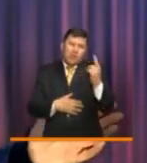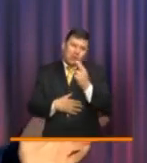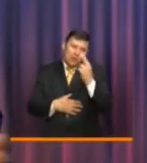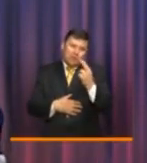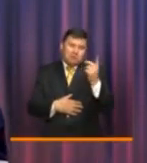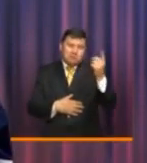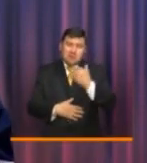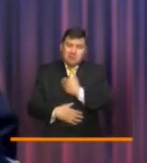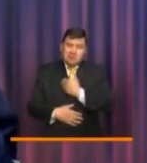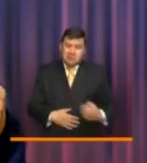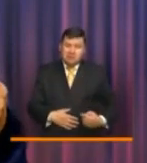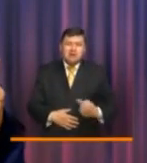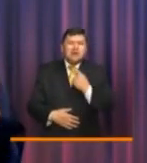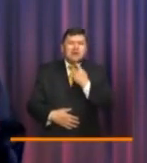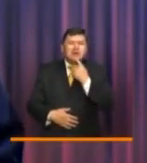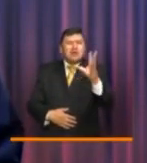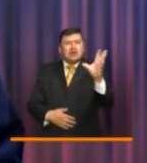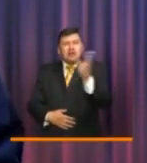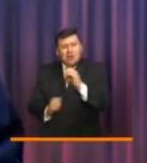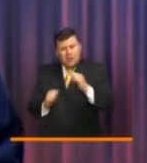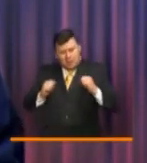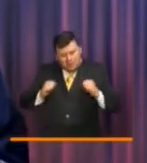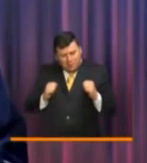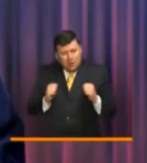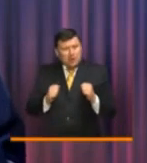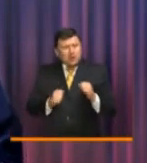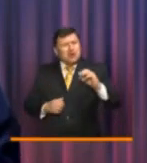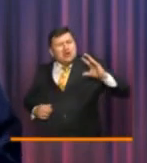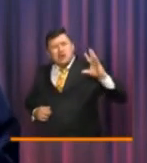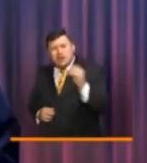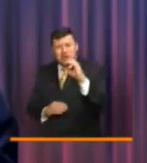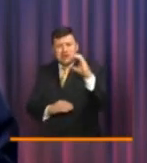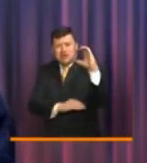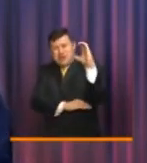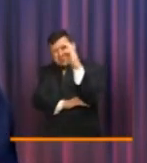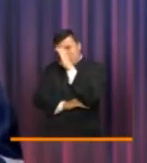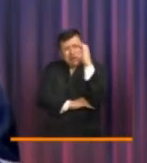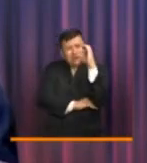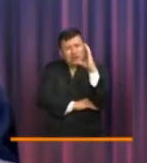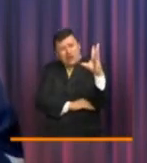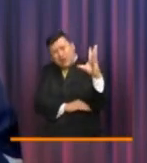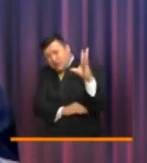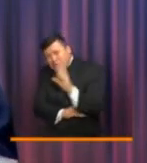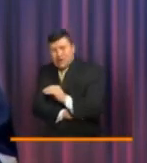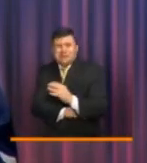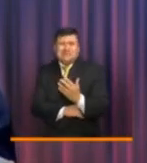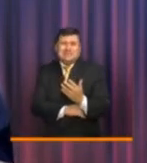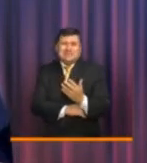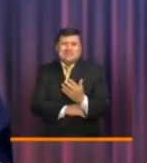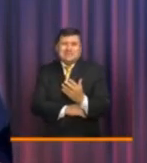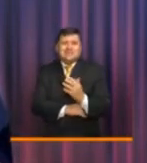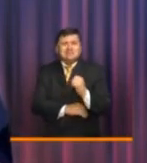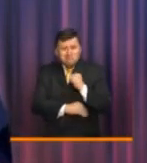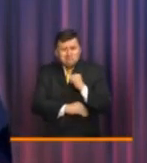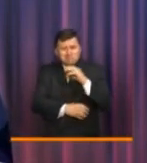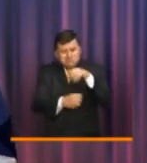Reiterarle, como lo ha dicho el señor presidente, a todos los bogotanos, a todos los colombianos, todos vamos a tener un